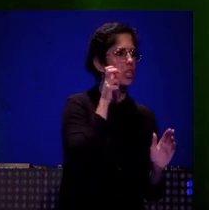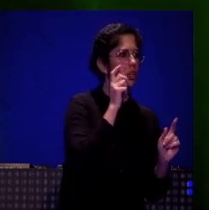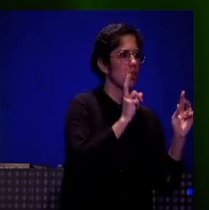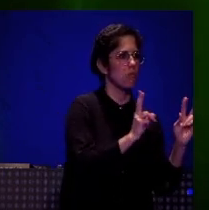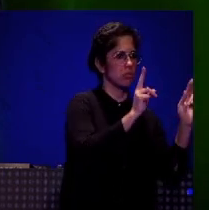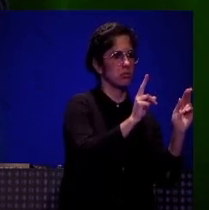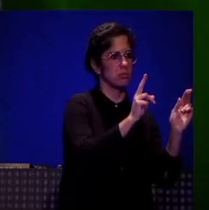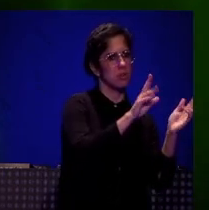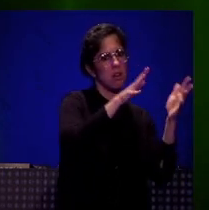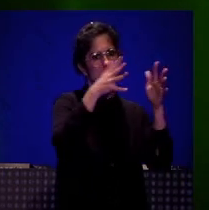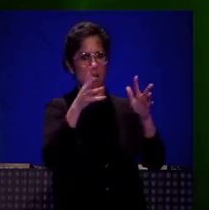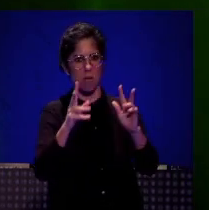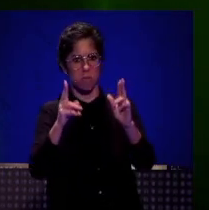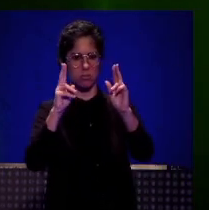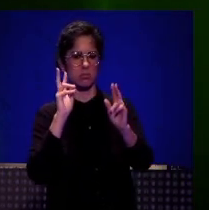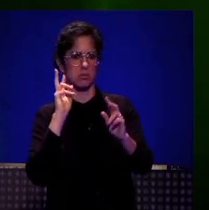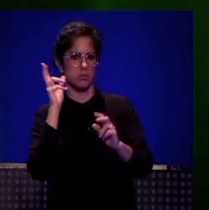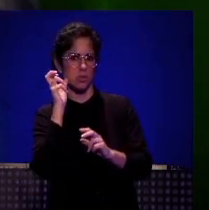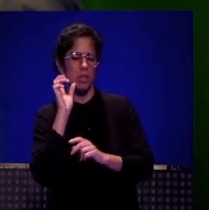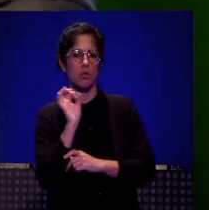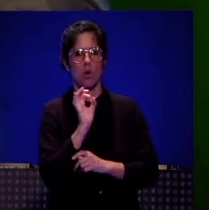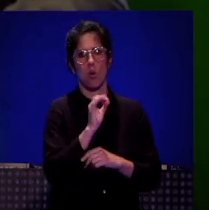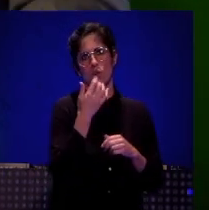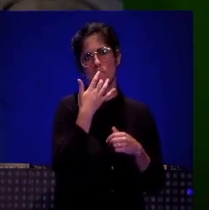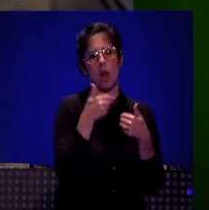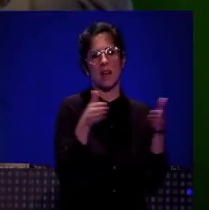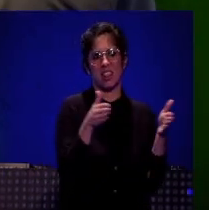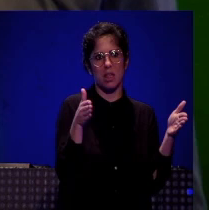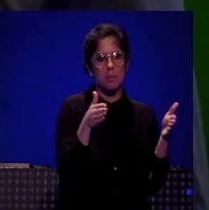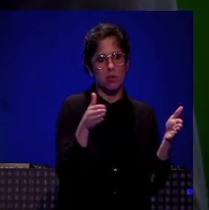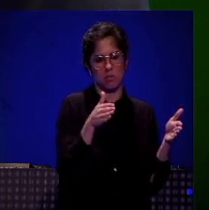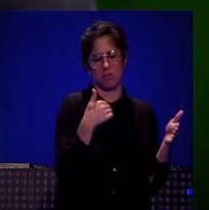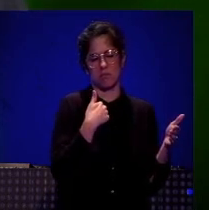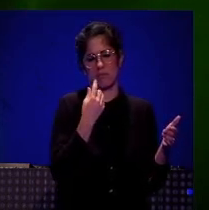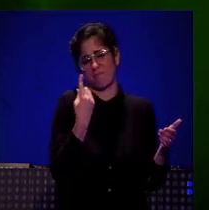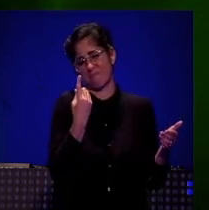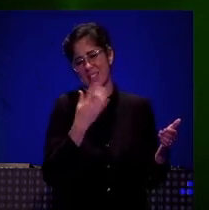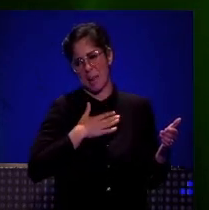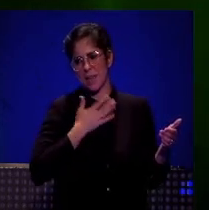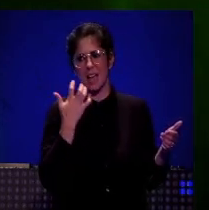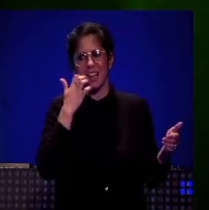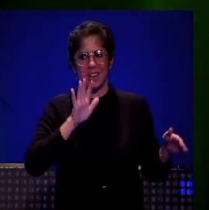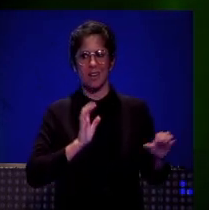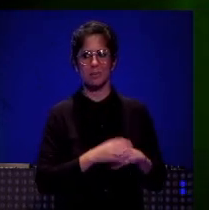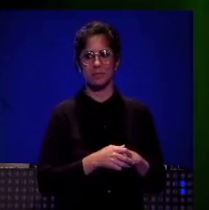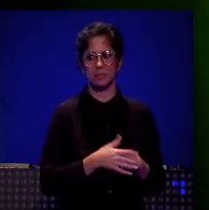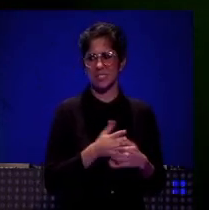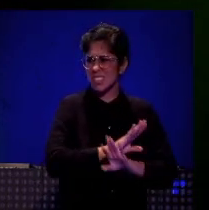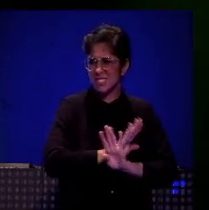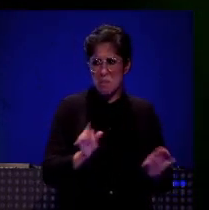intro no yo por ejemplo tengo una dentro muy peculiar ya está no nos complique podeis con vuestro teléfono y empezar a grabar